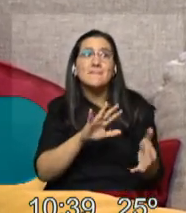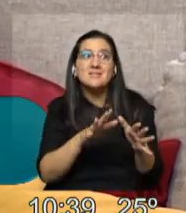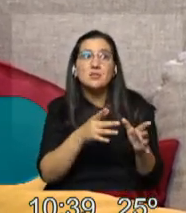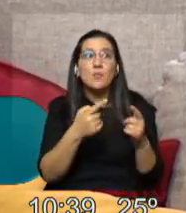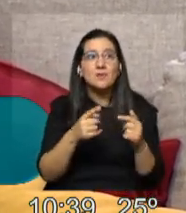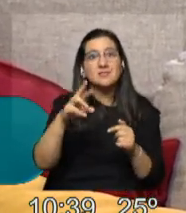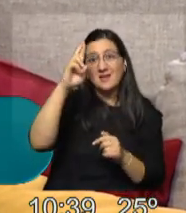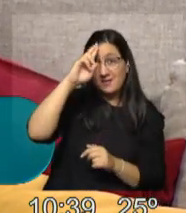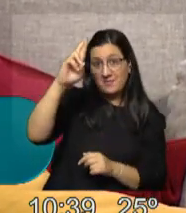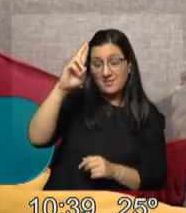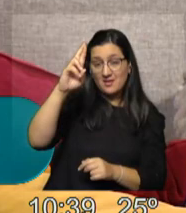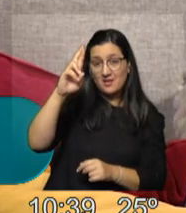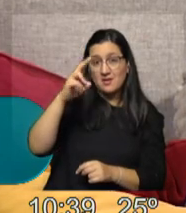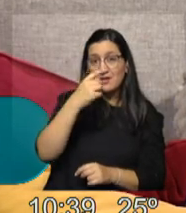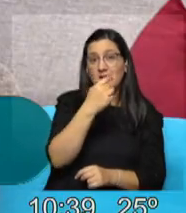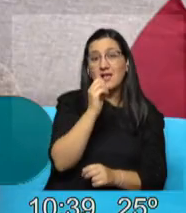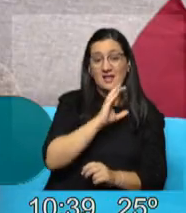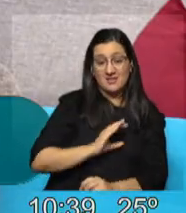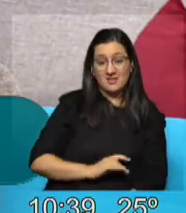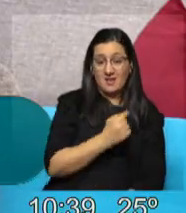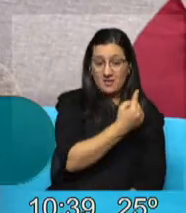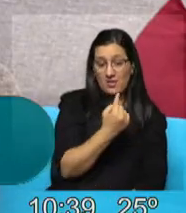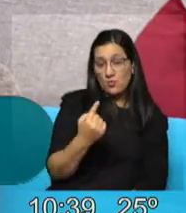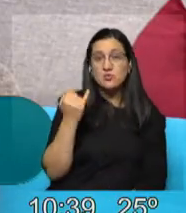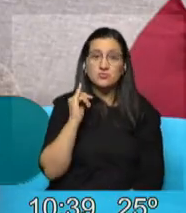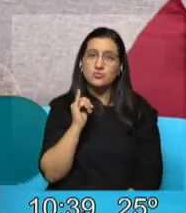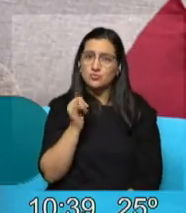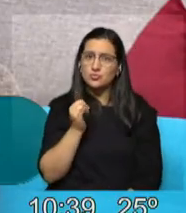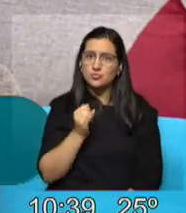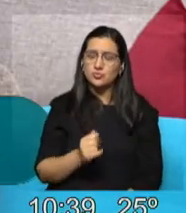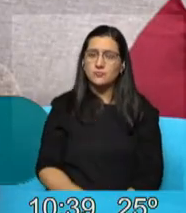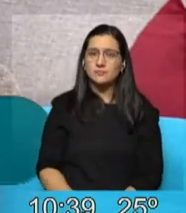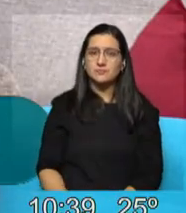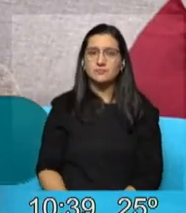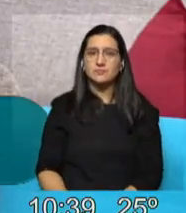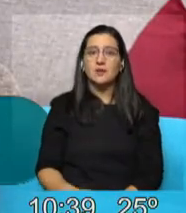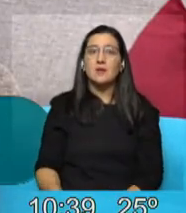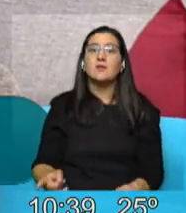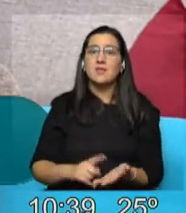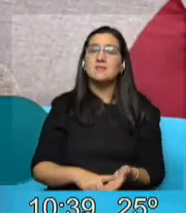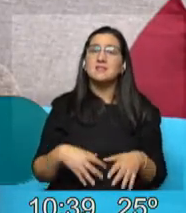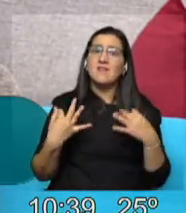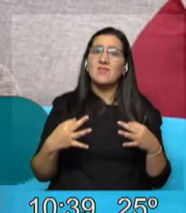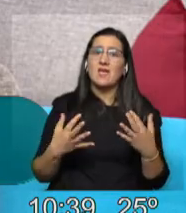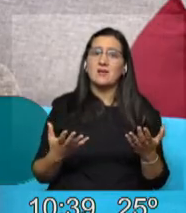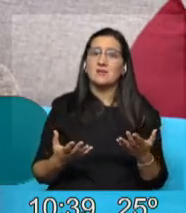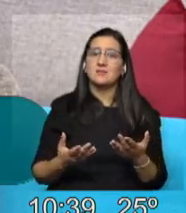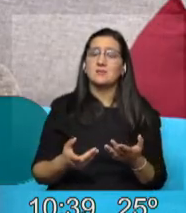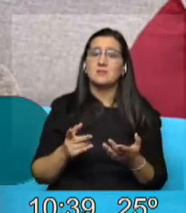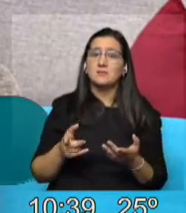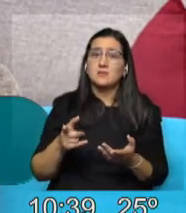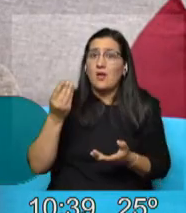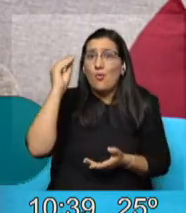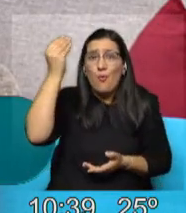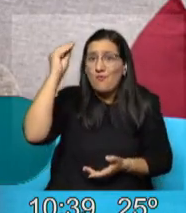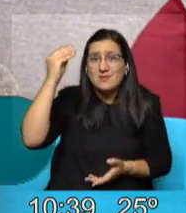también se respeta eso que era la impronta de cada uno. Exacto, sí. Y además está bien que así sea, son guris, eran lo que eran,